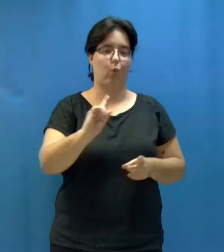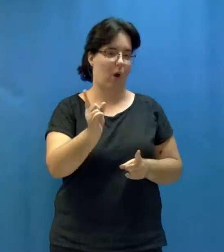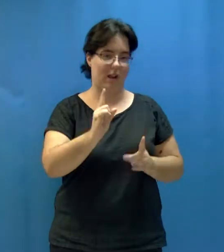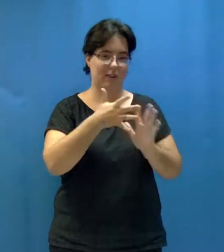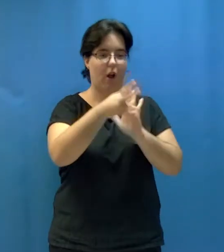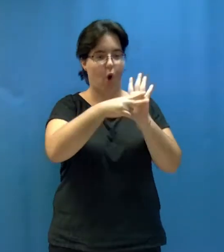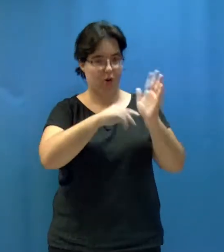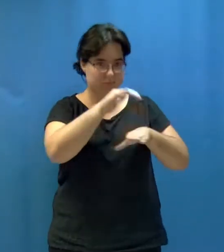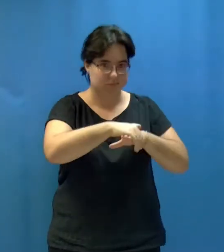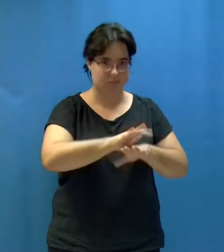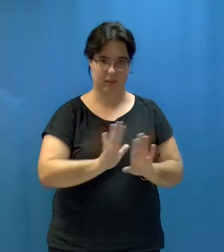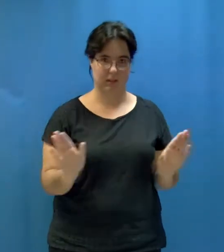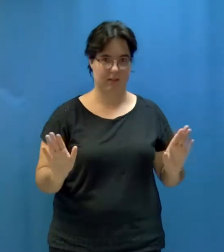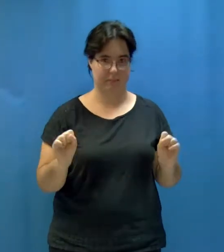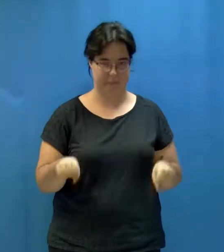de reglamento.